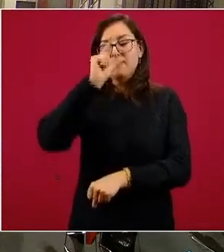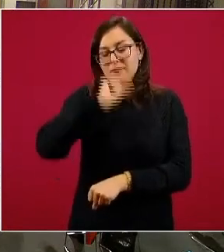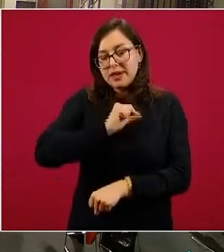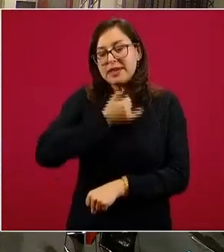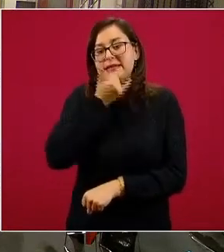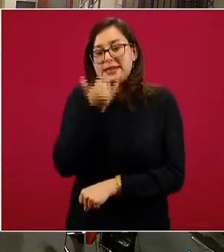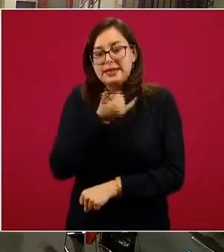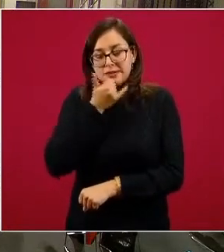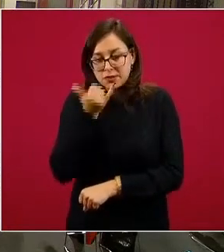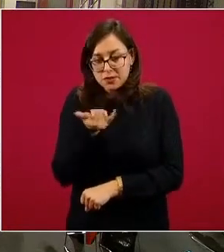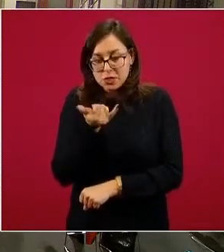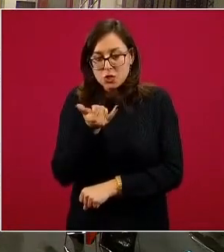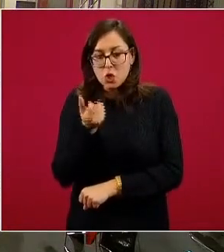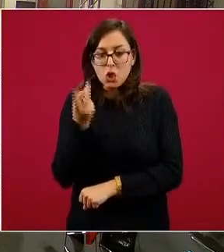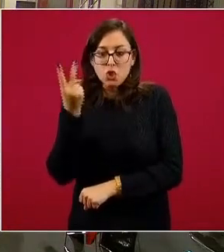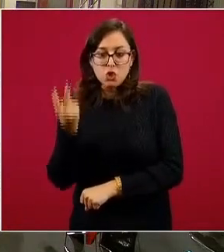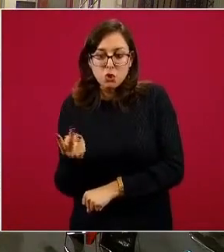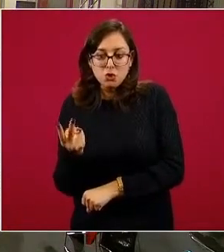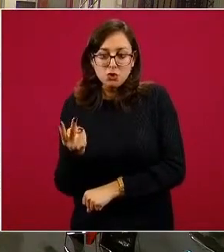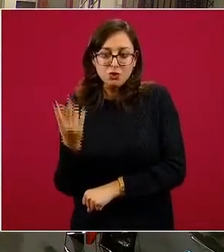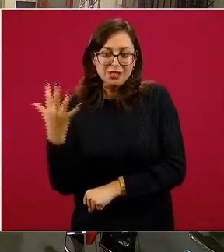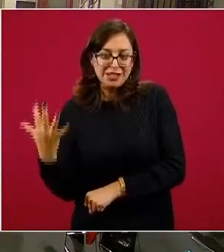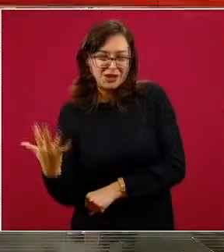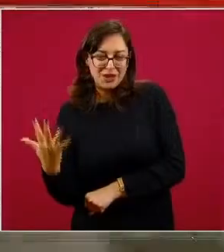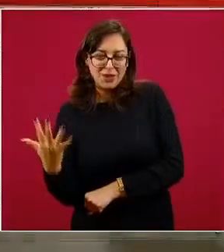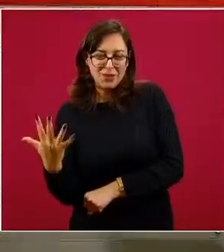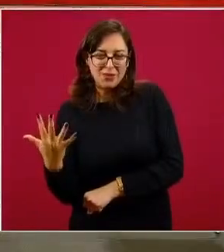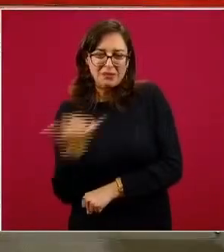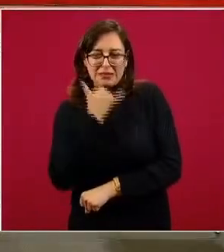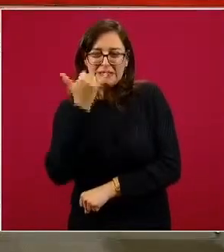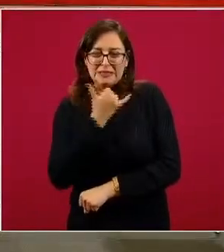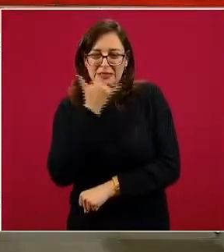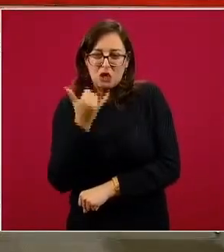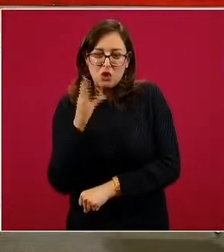un error y en vez del 2 aparece un 5 y dice